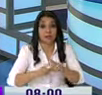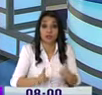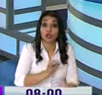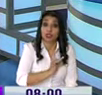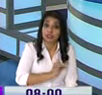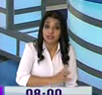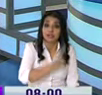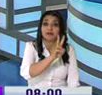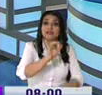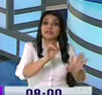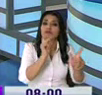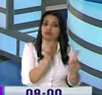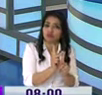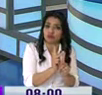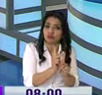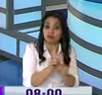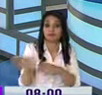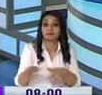26 puntos.